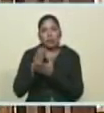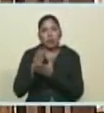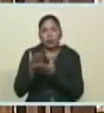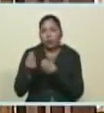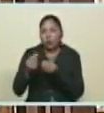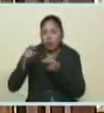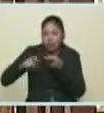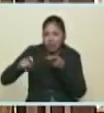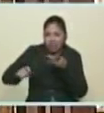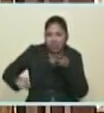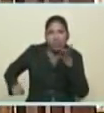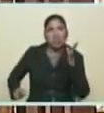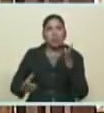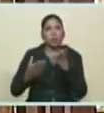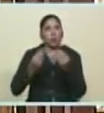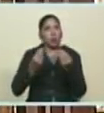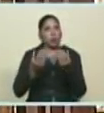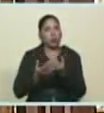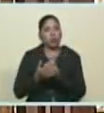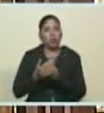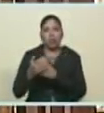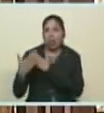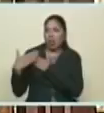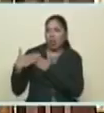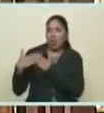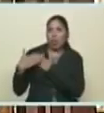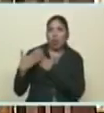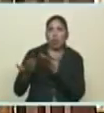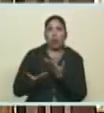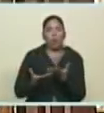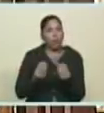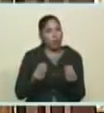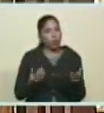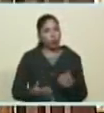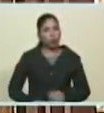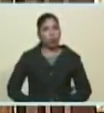las necesidades, los reclamos del pueblo y